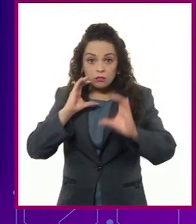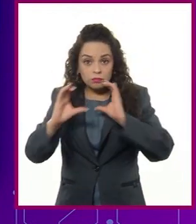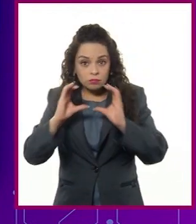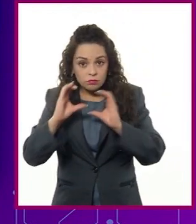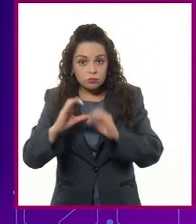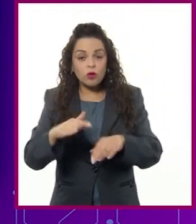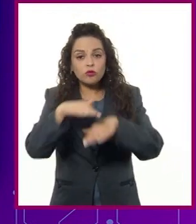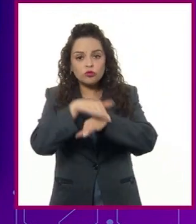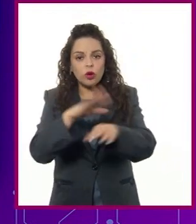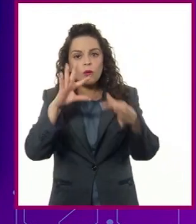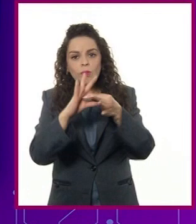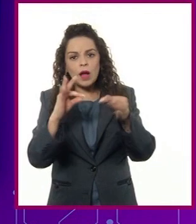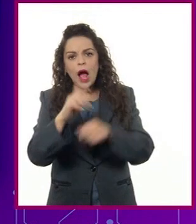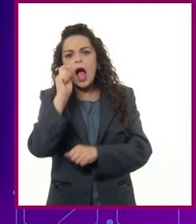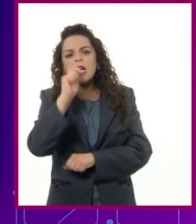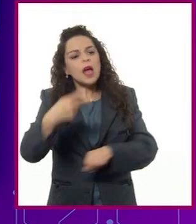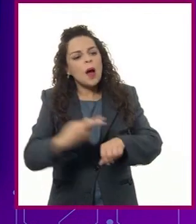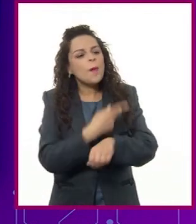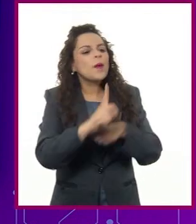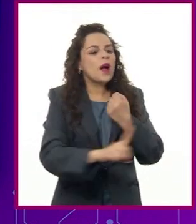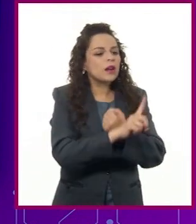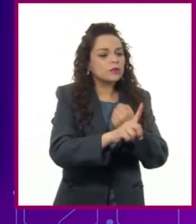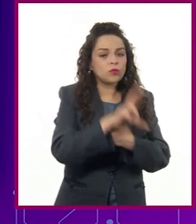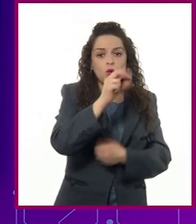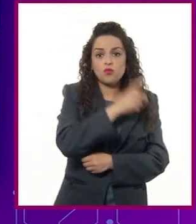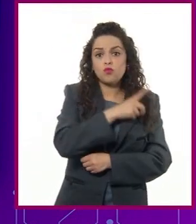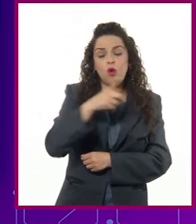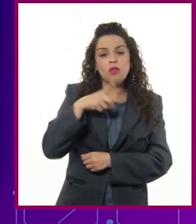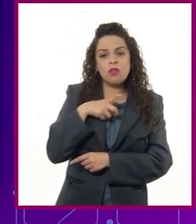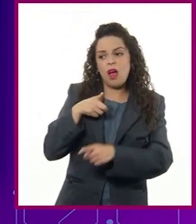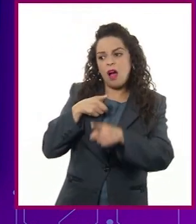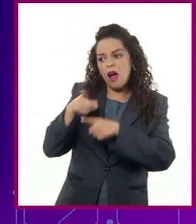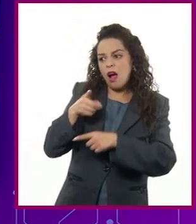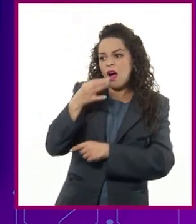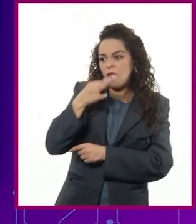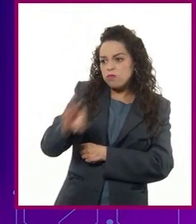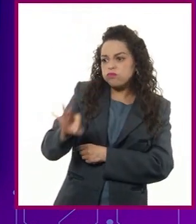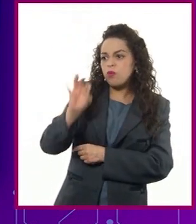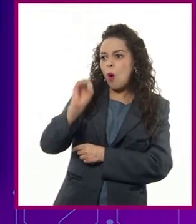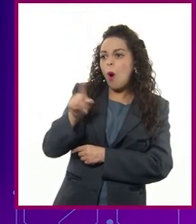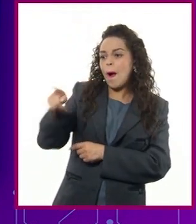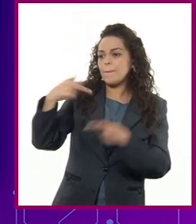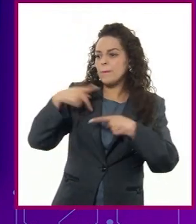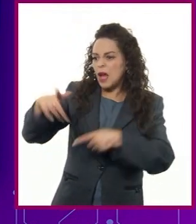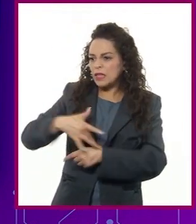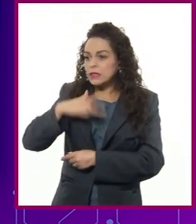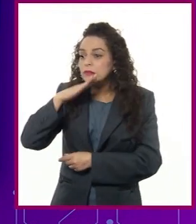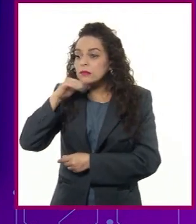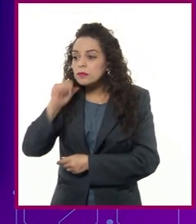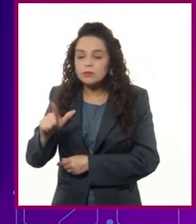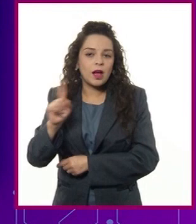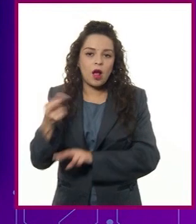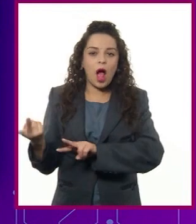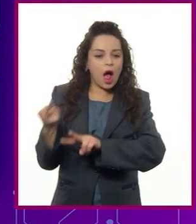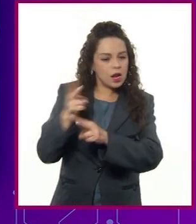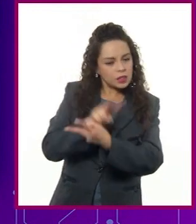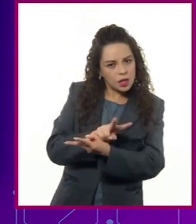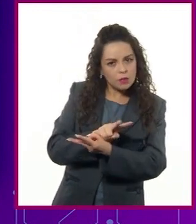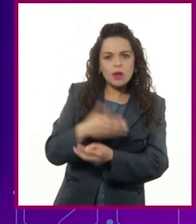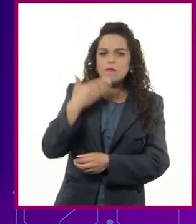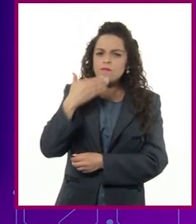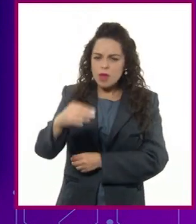ocurrido sin herir o lastimar a las otras personas, generando un canal de confianza, donde se expresen